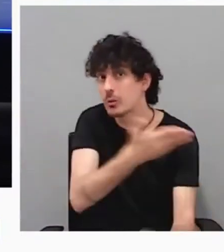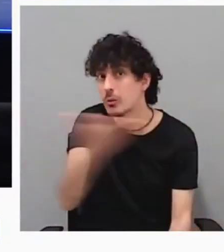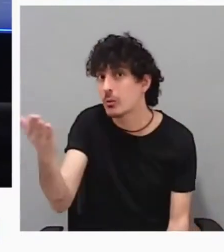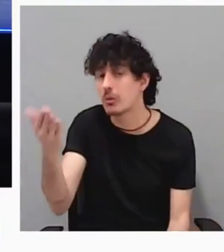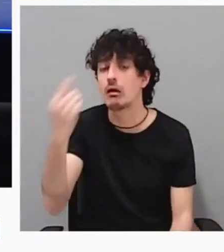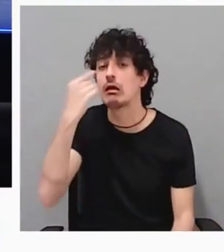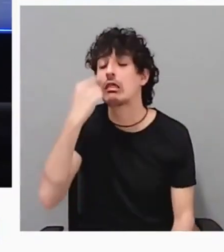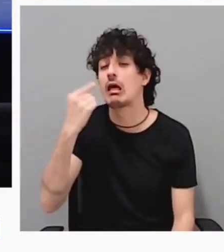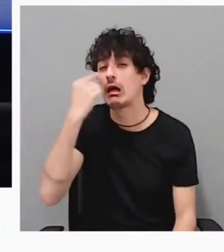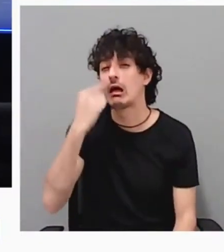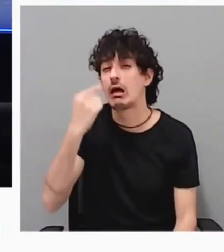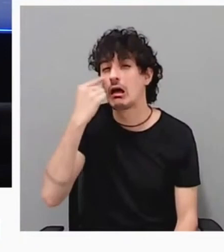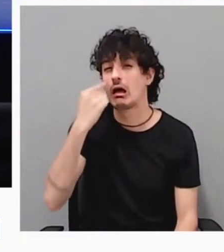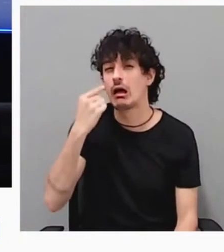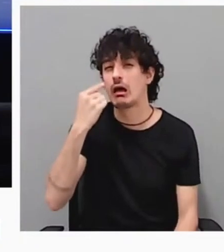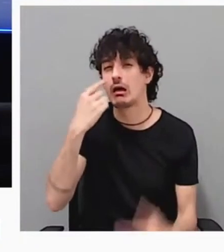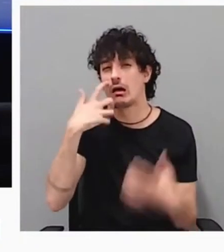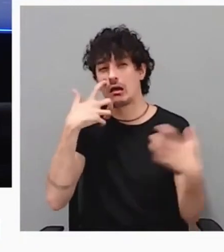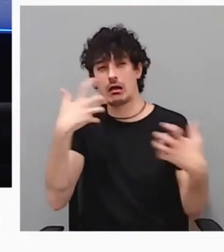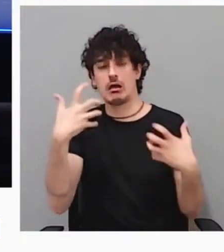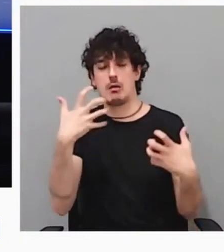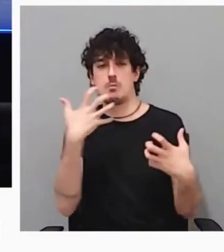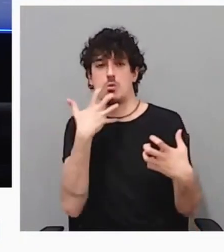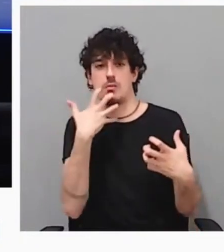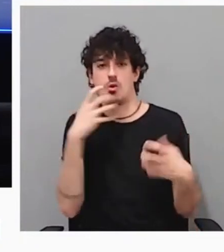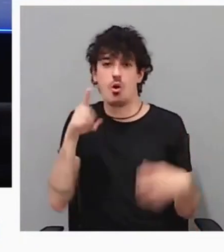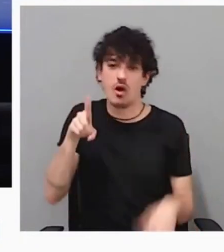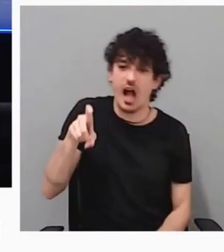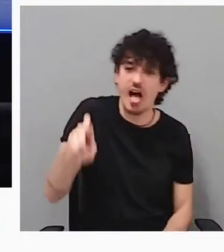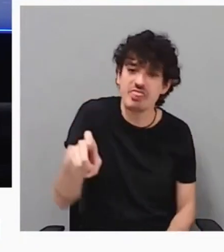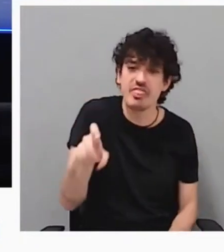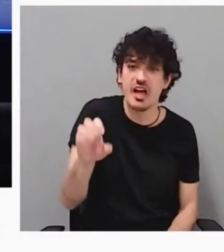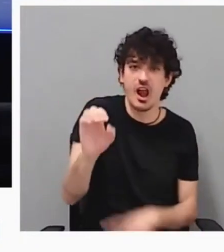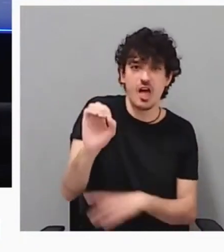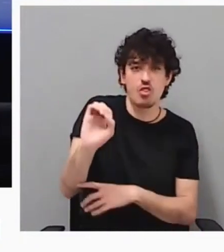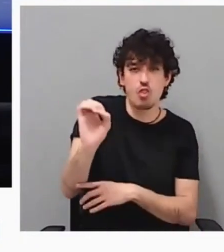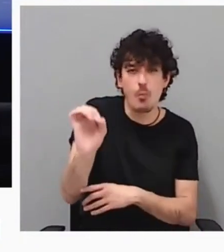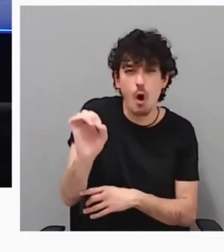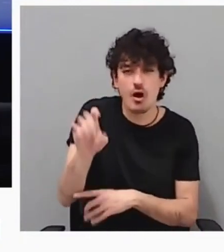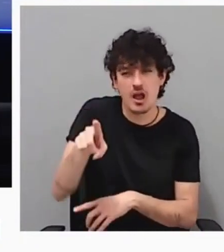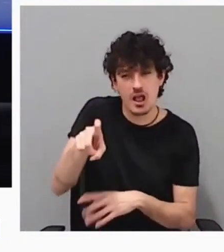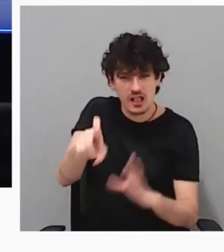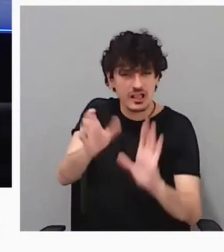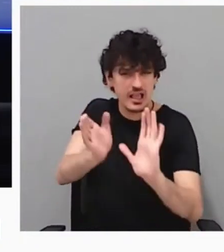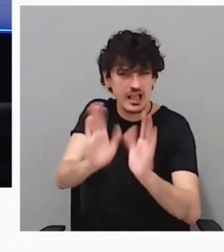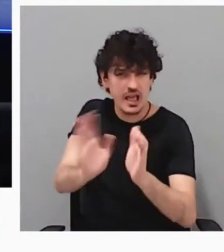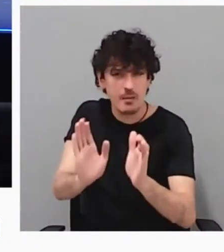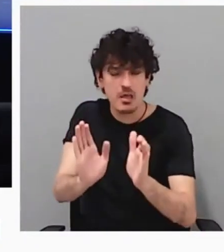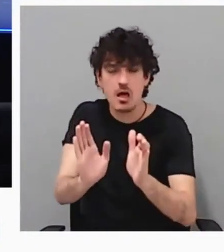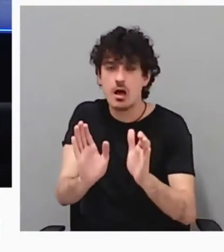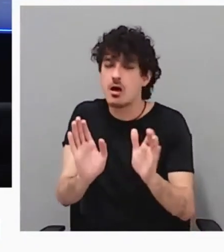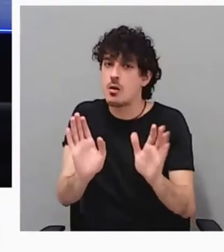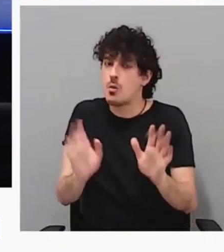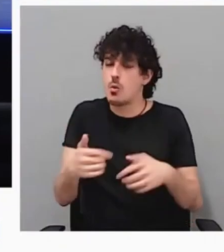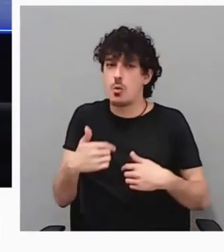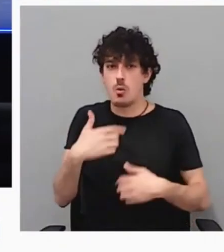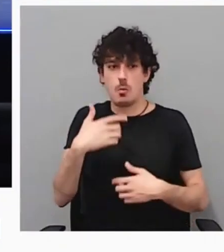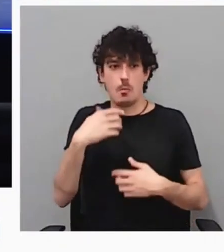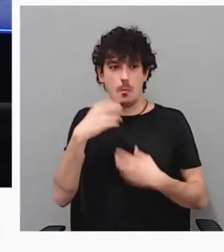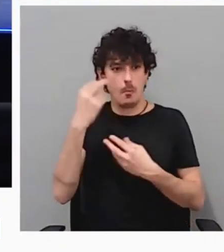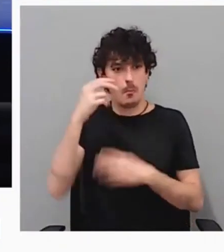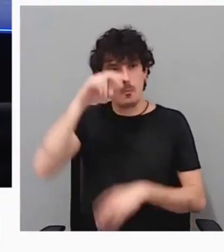lo relacionado, por ejemplo, con el cáncer, los tumores, lo que he explicado sobre la quimioterapia. Uno de los asuntos que más preocupan ahora mismo es si vamos a